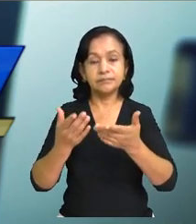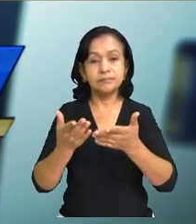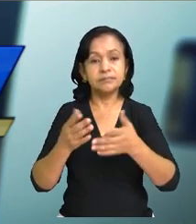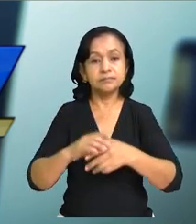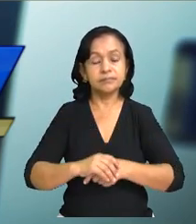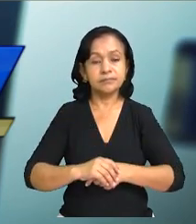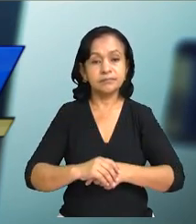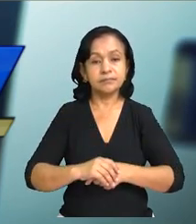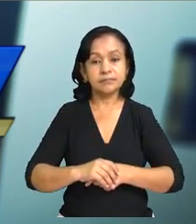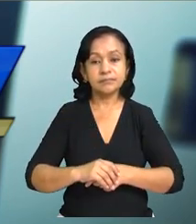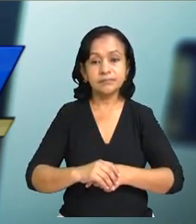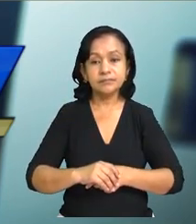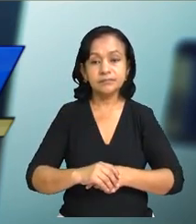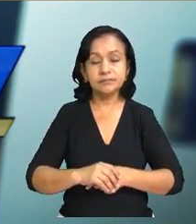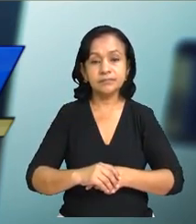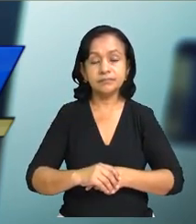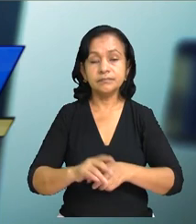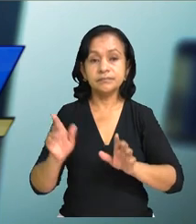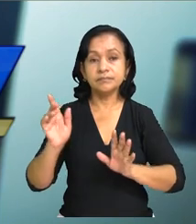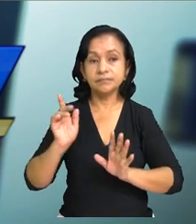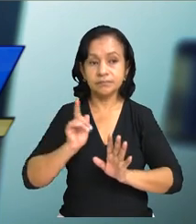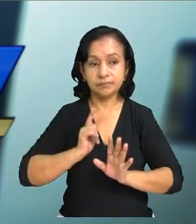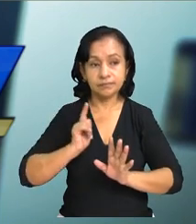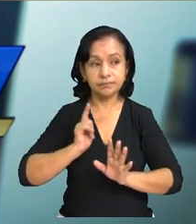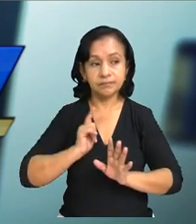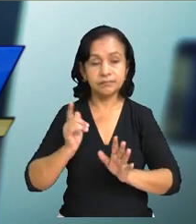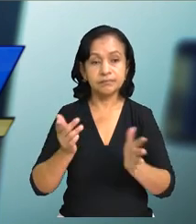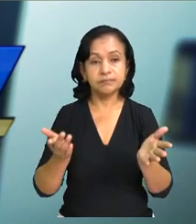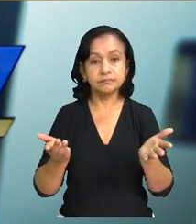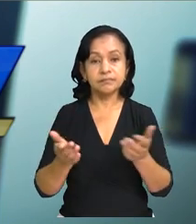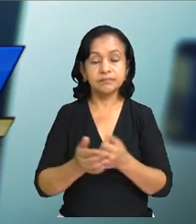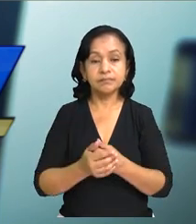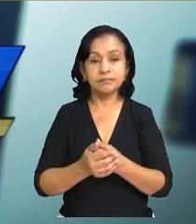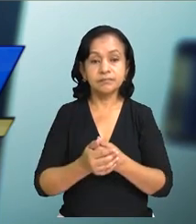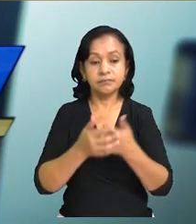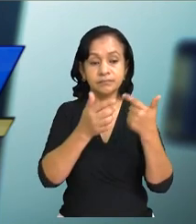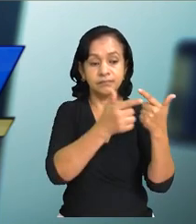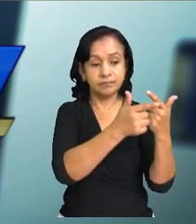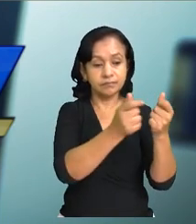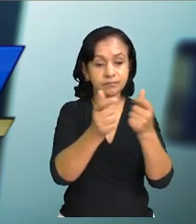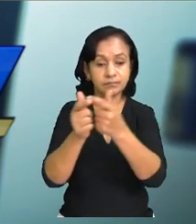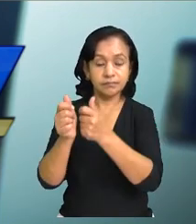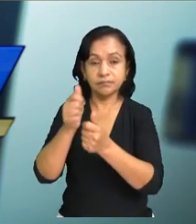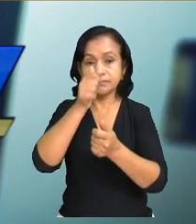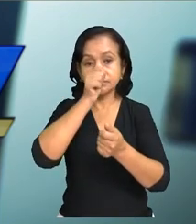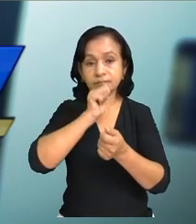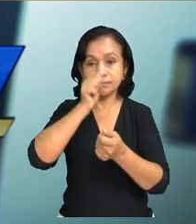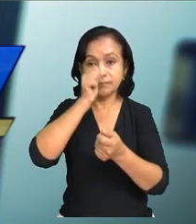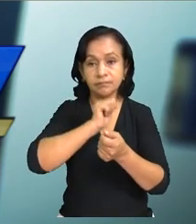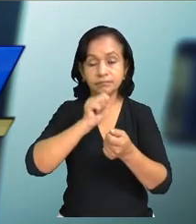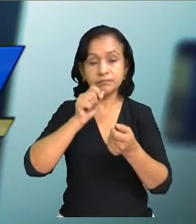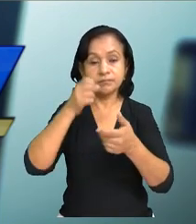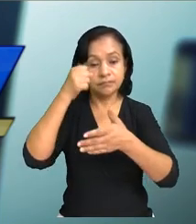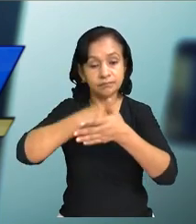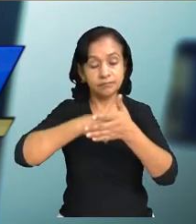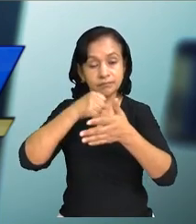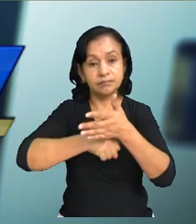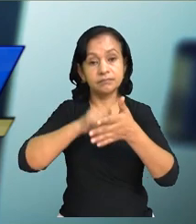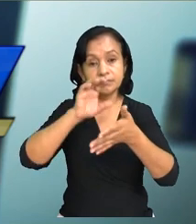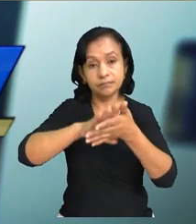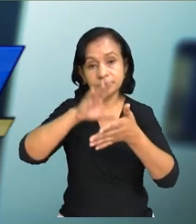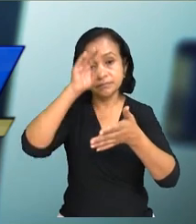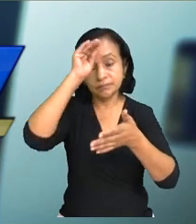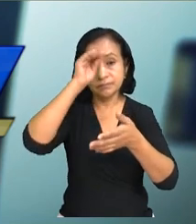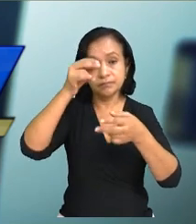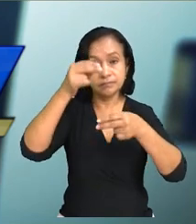fortaleza. Tenemos en los comités de agua potable, también estamos trabajando en su fortalecimiento. Aquí